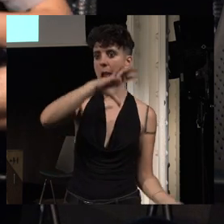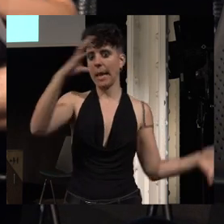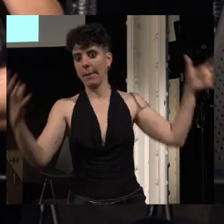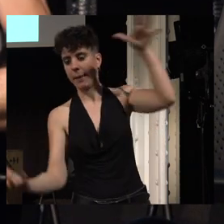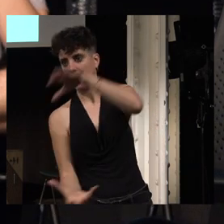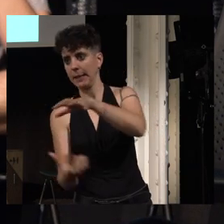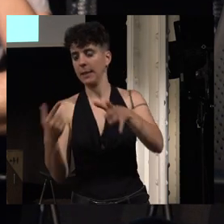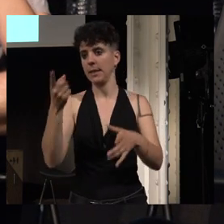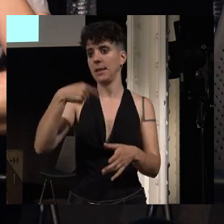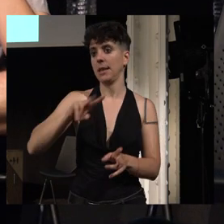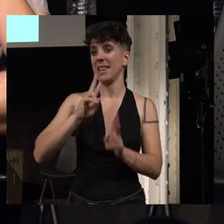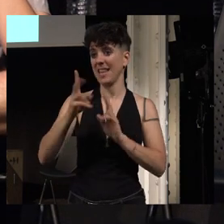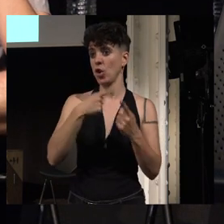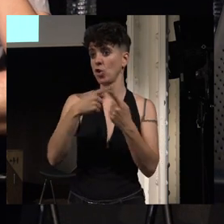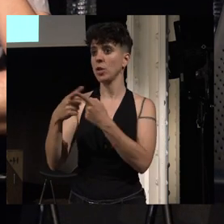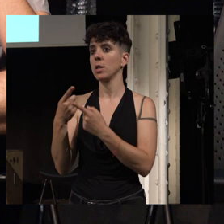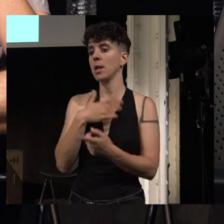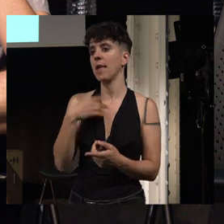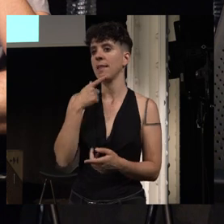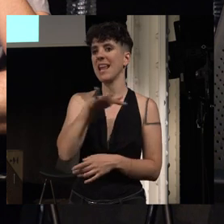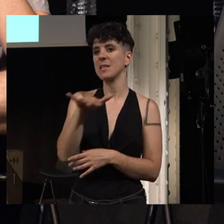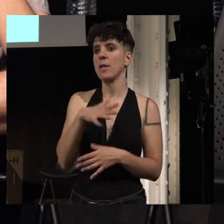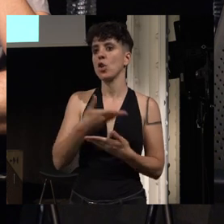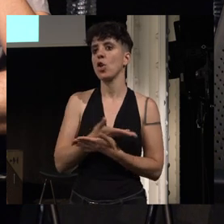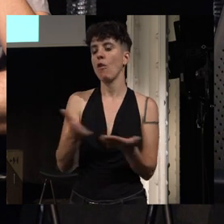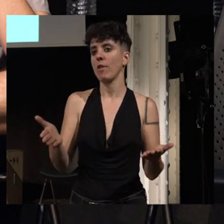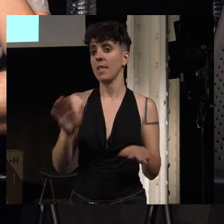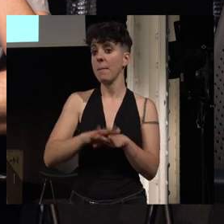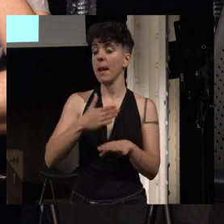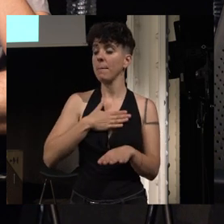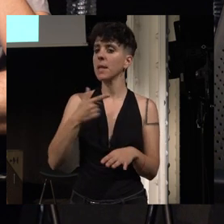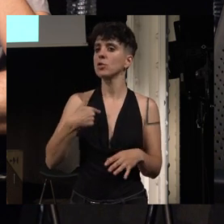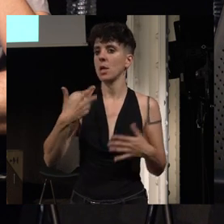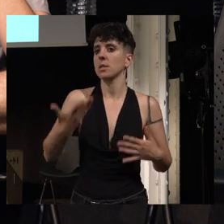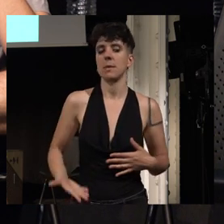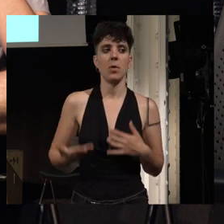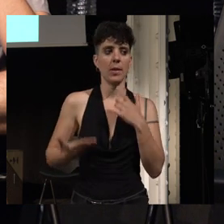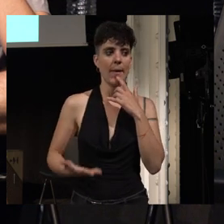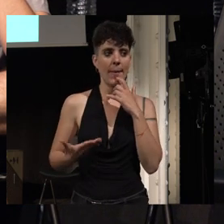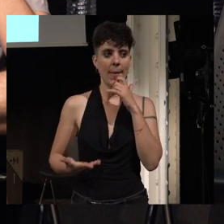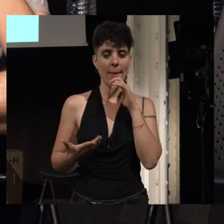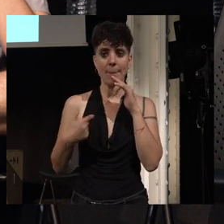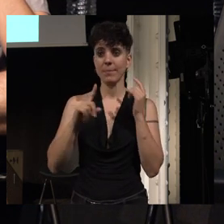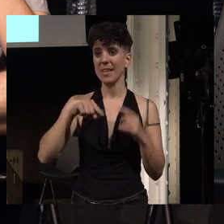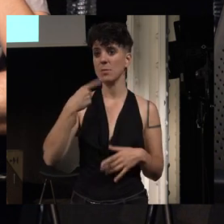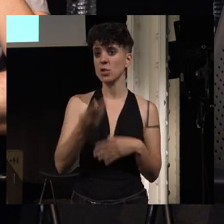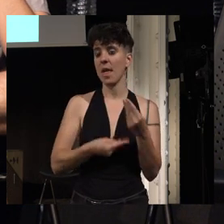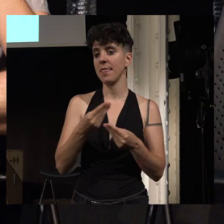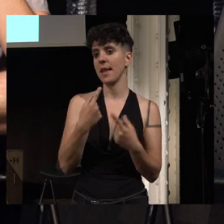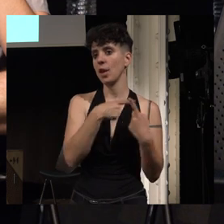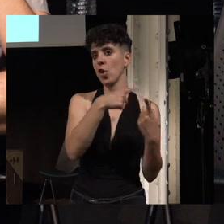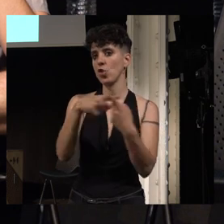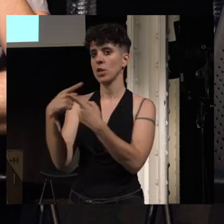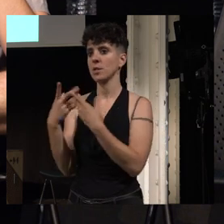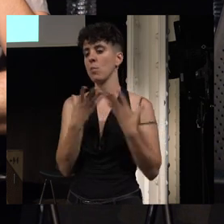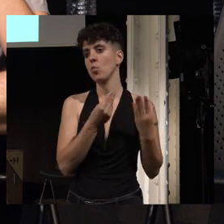dicho, es que están en un espacio de confianza. Y para mí eso ya es muy grande, ¿no? Que luego hay que hacer muchas otras cosas, que no vamos